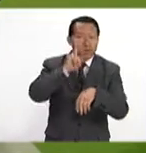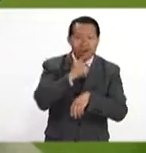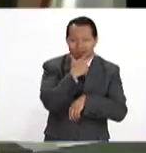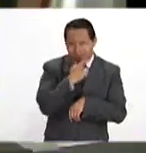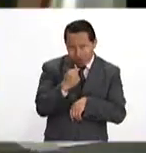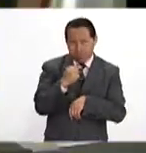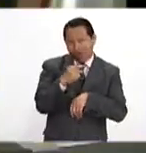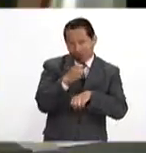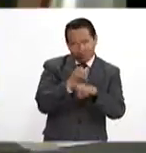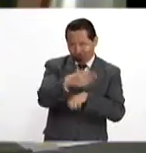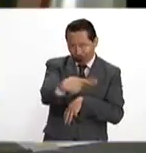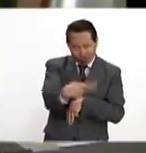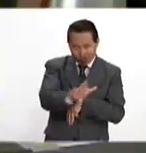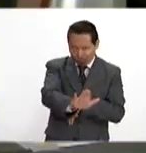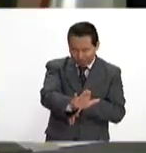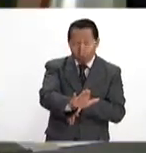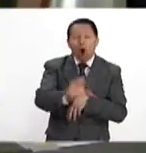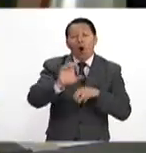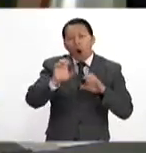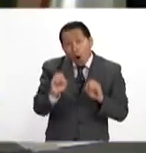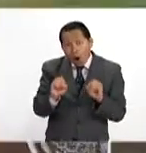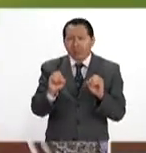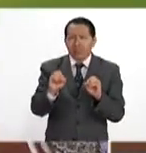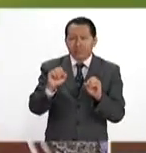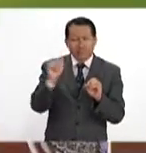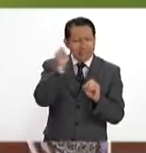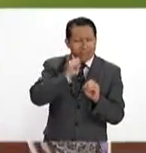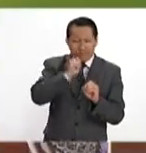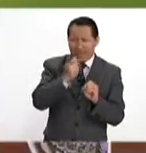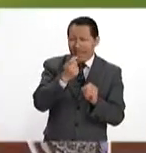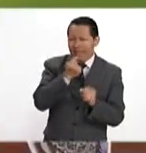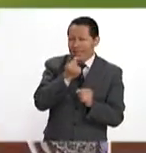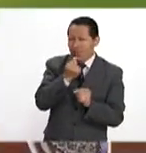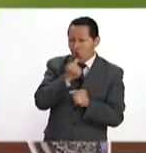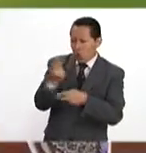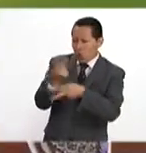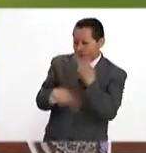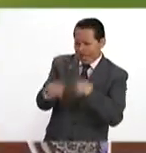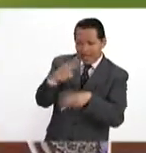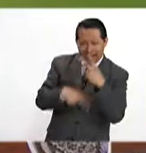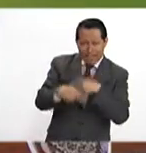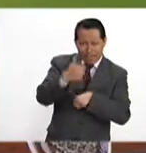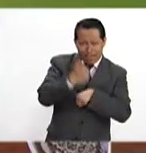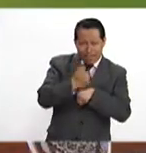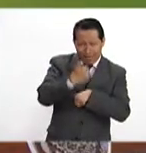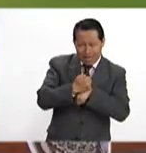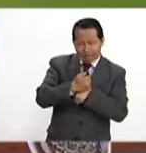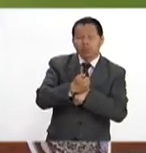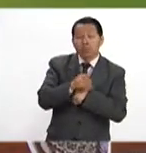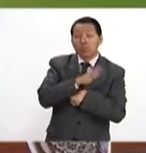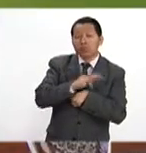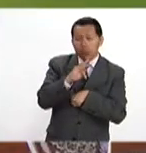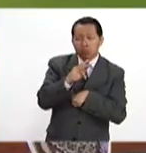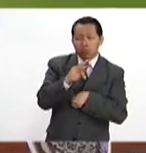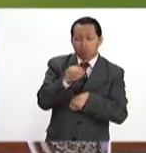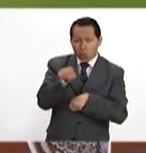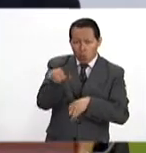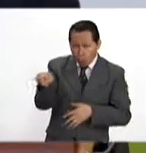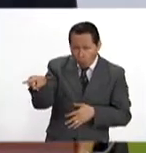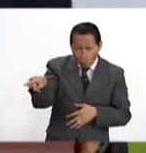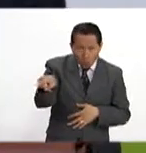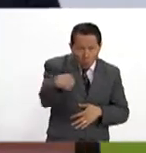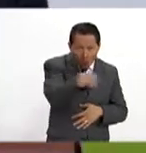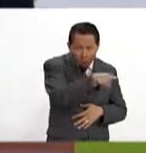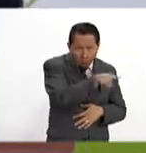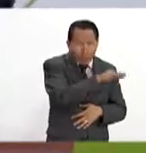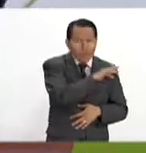qué no? Y se los he dicho cada vez que vienen los niños aquí de sexto año de primaria. Entre ustedes puede estar seguramente